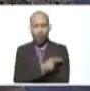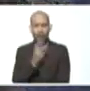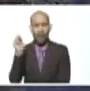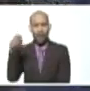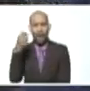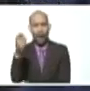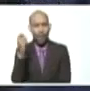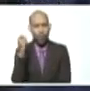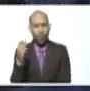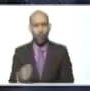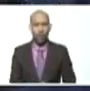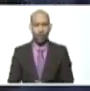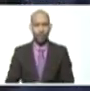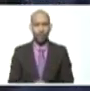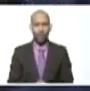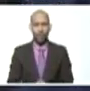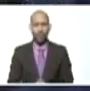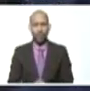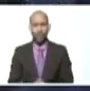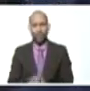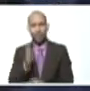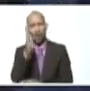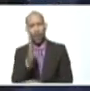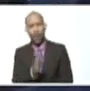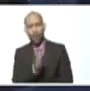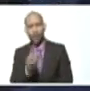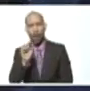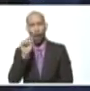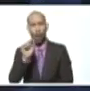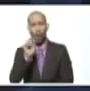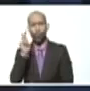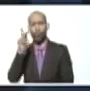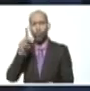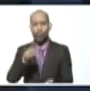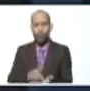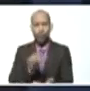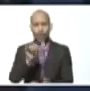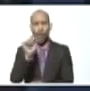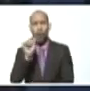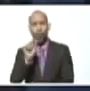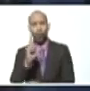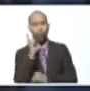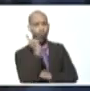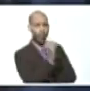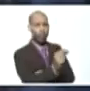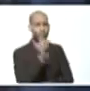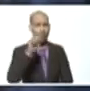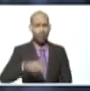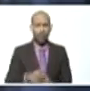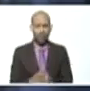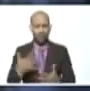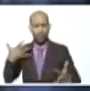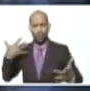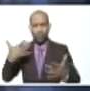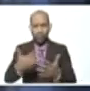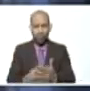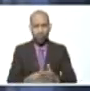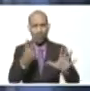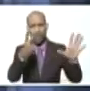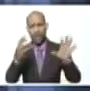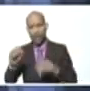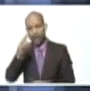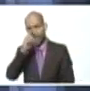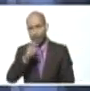Apure. La beatificación es un punto de llegada y un punto de partida. A lo largo de 7 décadas,